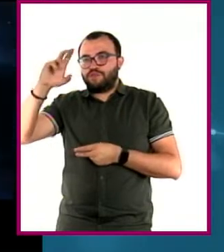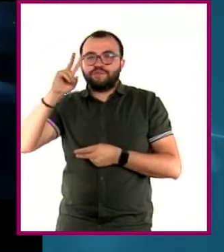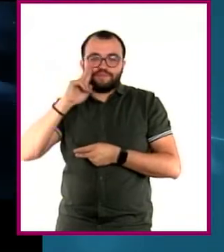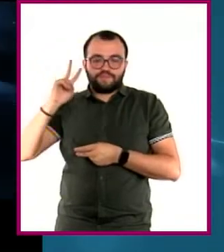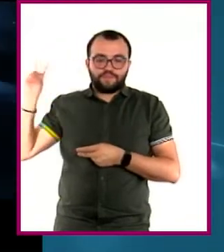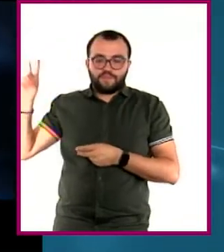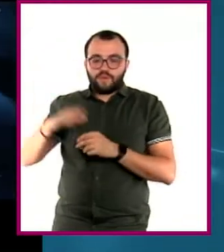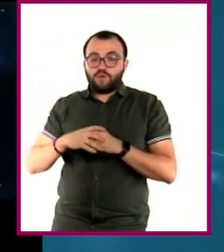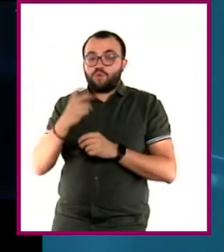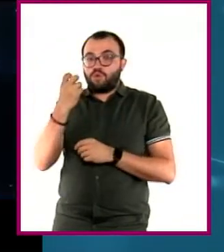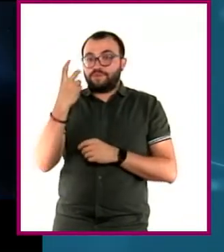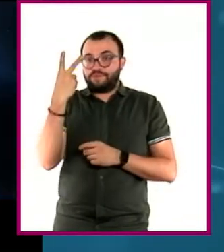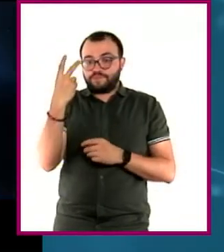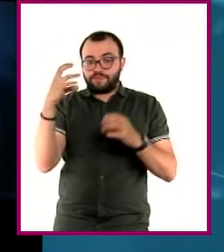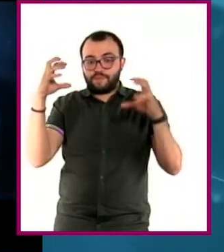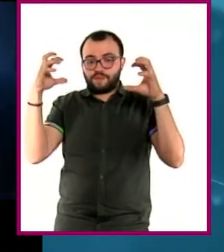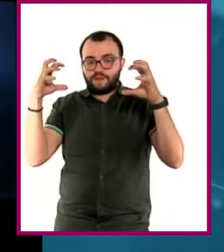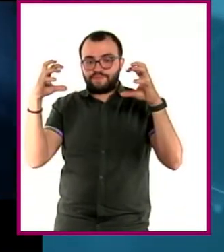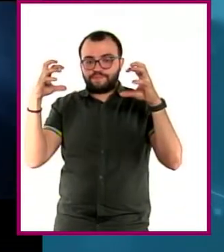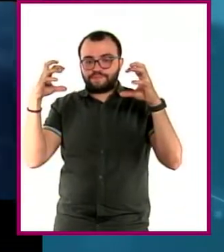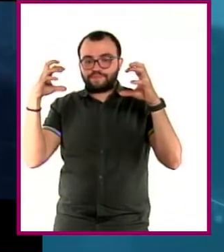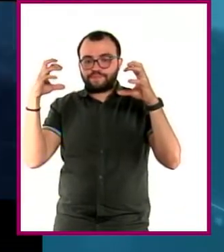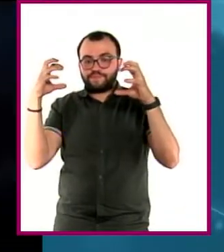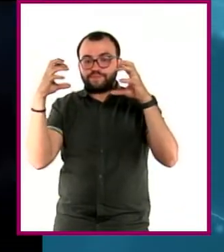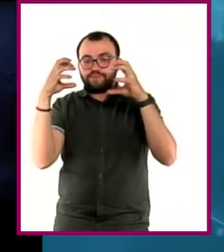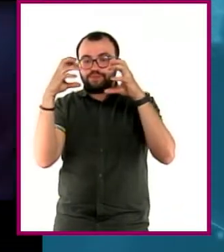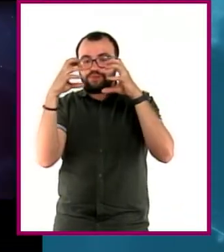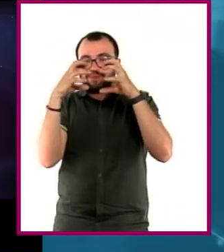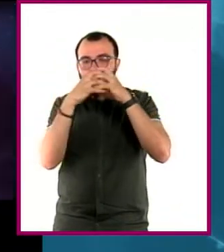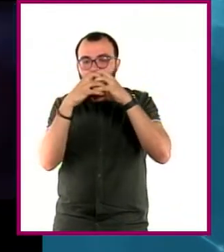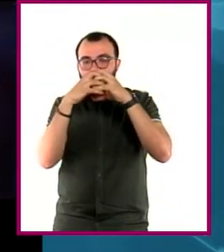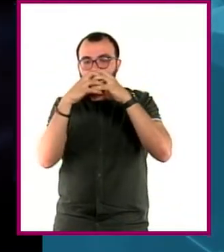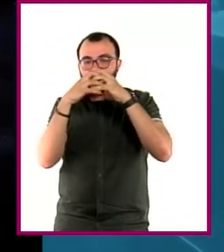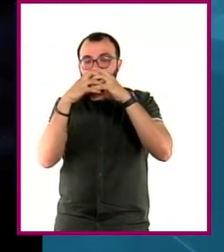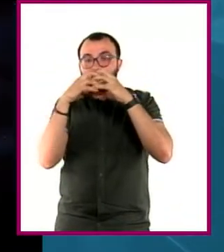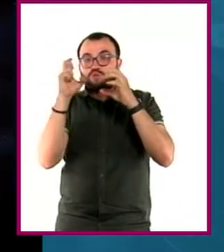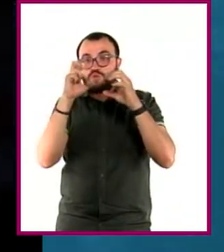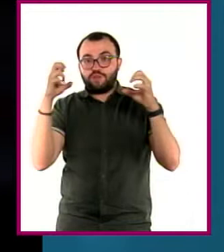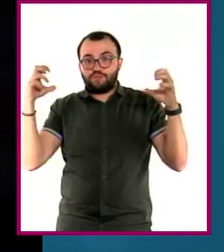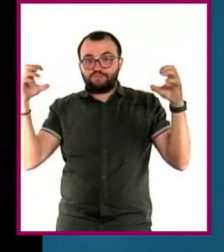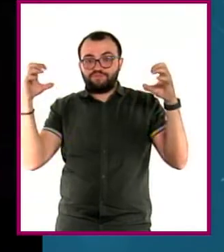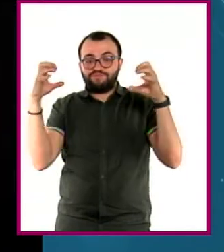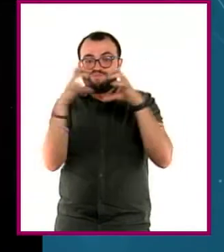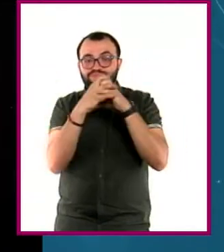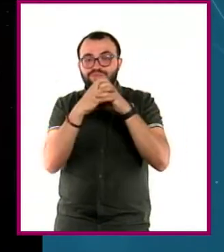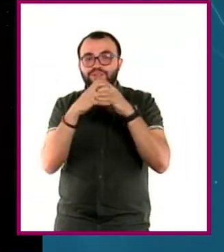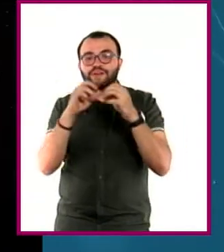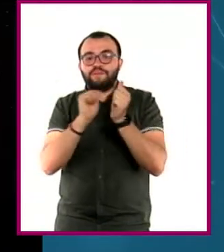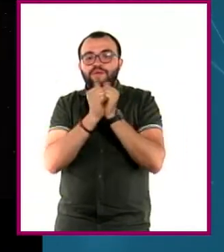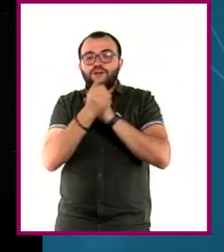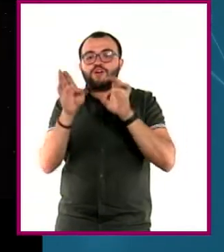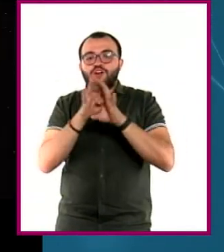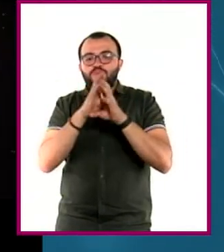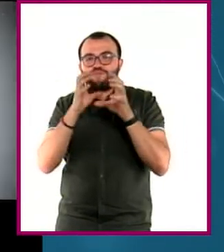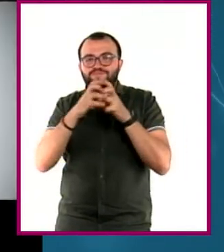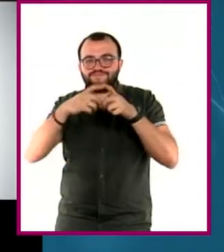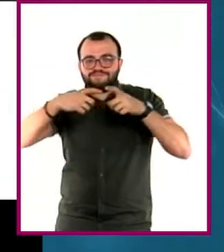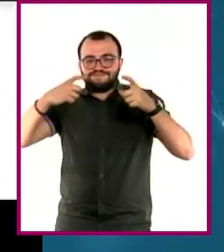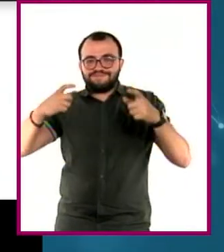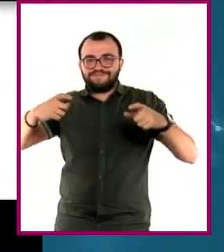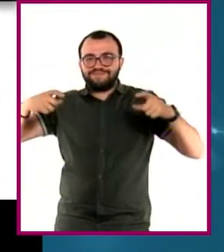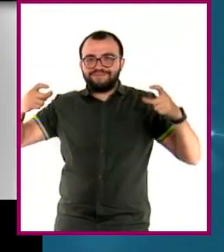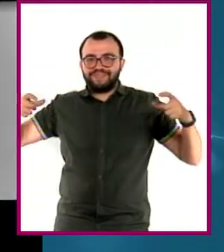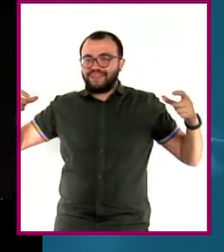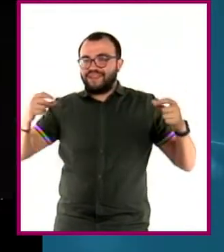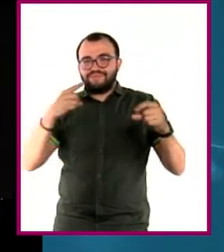cuando estos dos titanes empiezan a acercarse, y en el momento en el que chocan, empiezan a despedir una montonal de